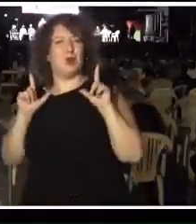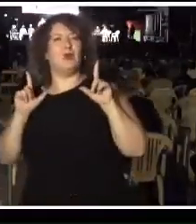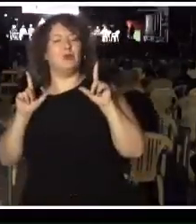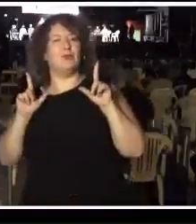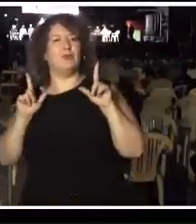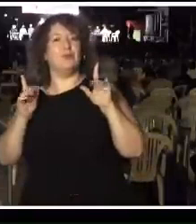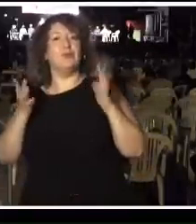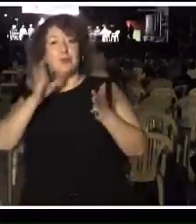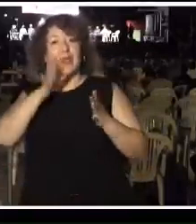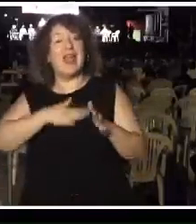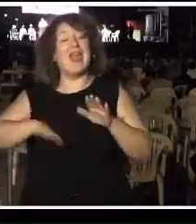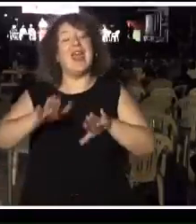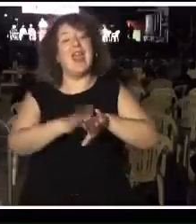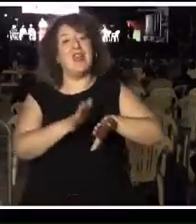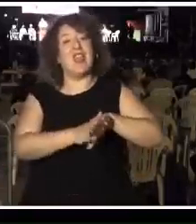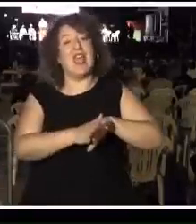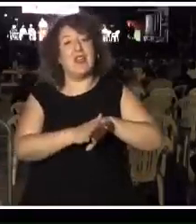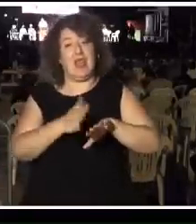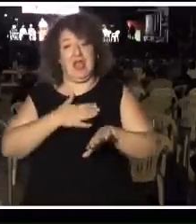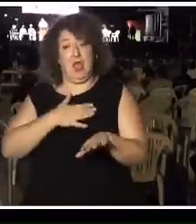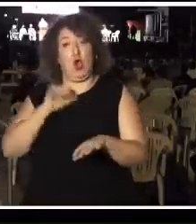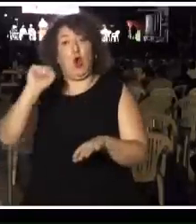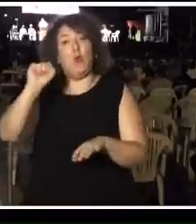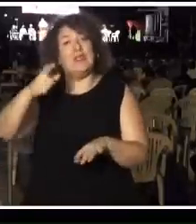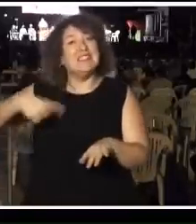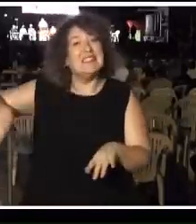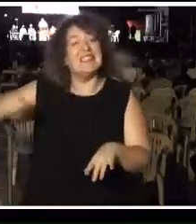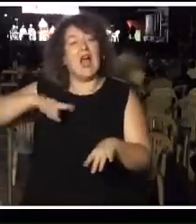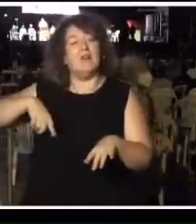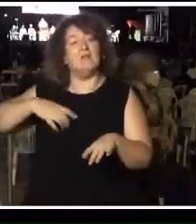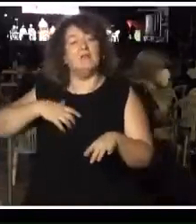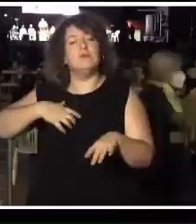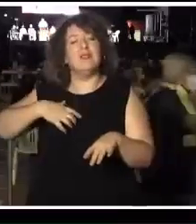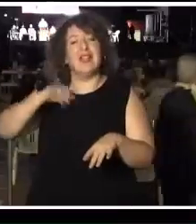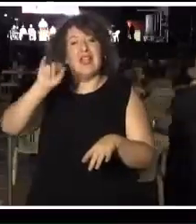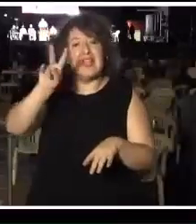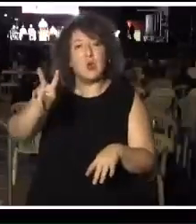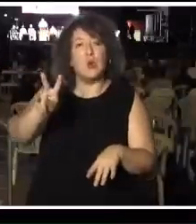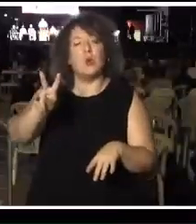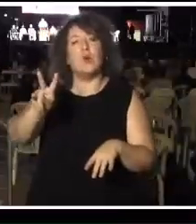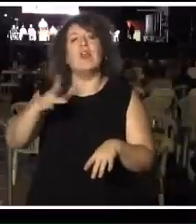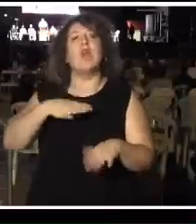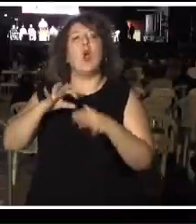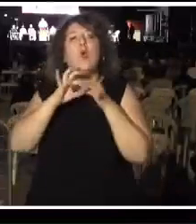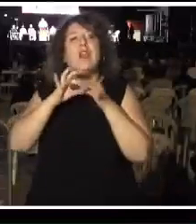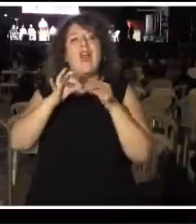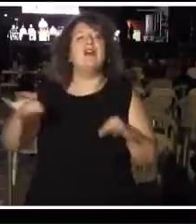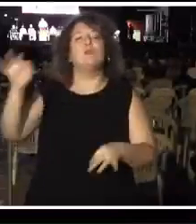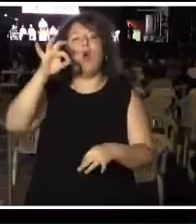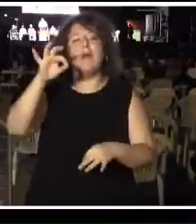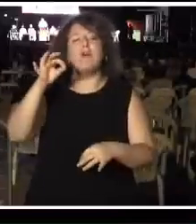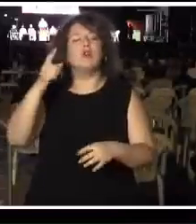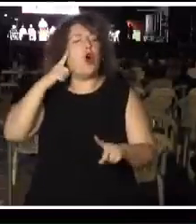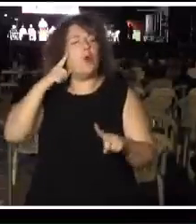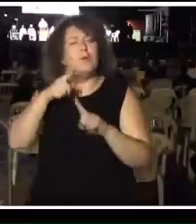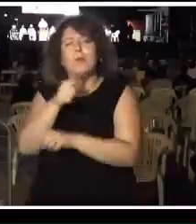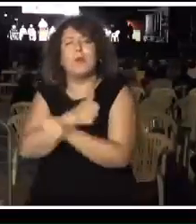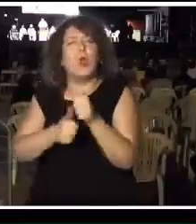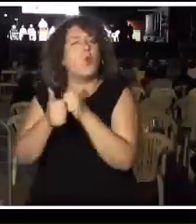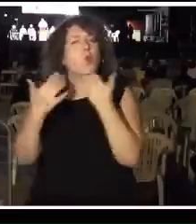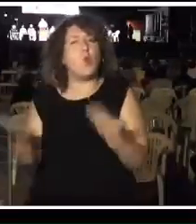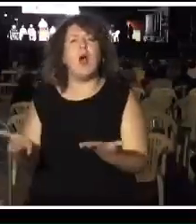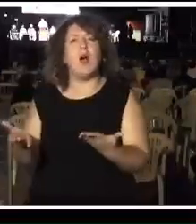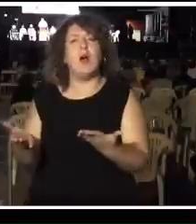izquierda, y en especial del Partido Comunista de España, de Izquierda Unida y de Unidas Podemos, debe ser